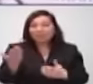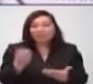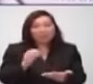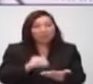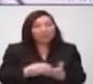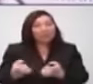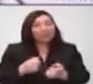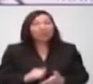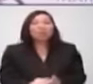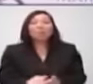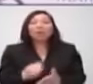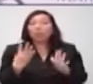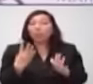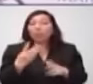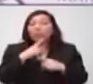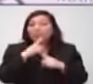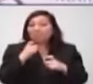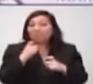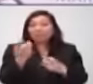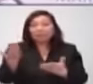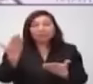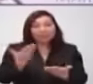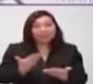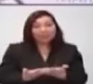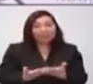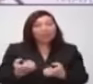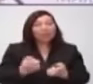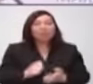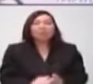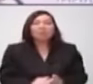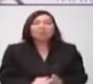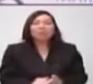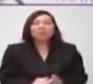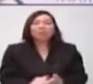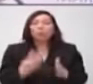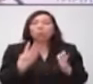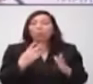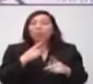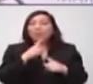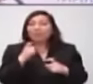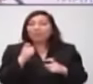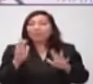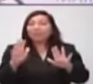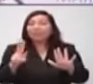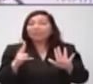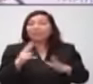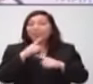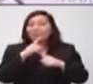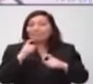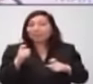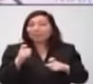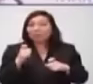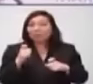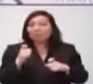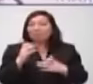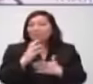propuesta económica. El 9 de marzo se reciben las propuestas económicas. Entre el 9 de marzo y el 17 de marzo, señores,